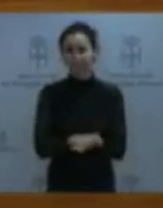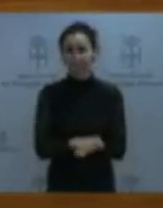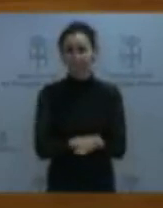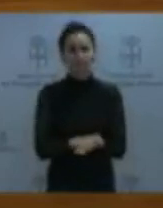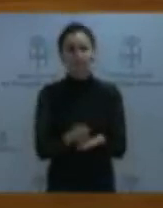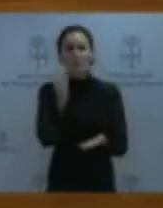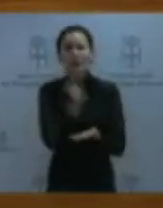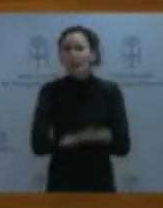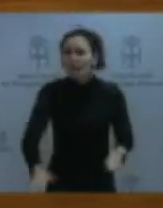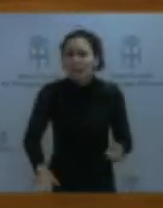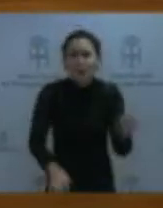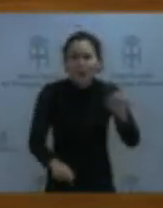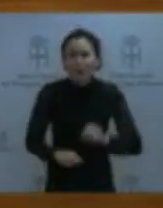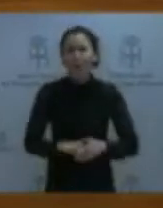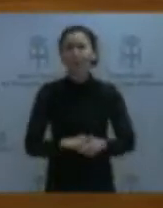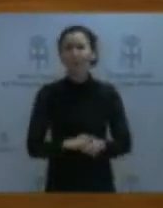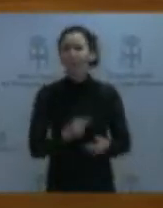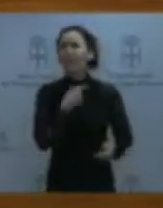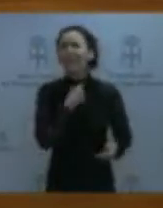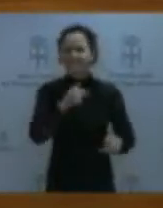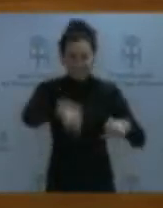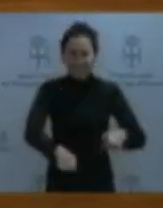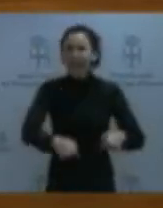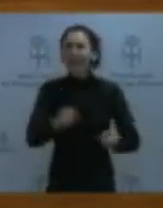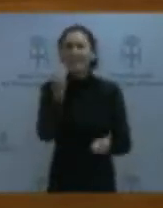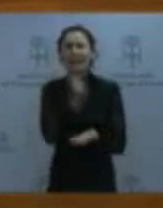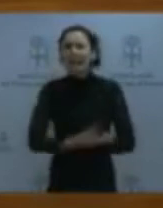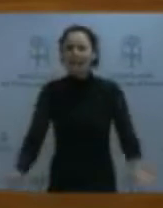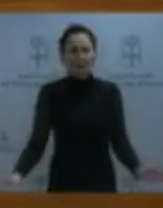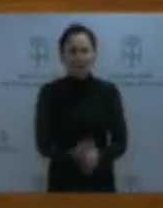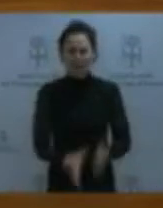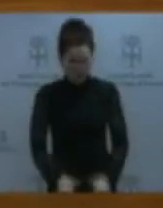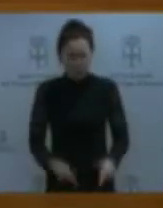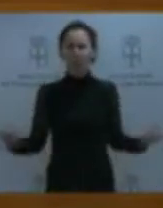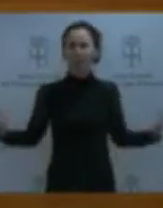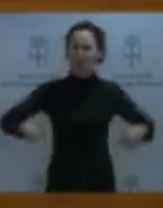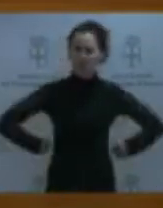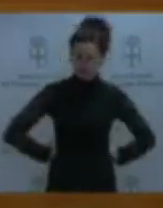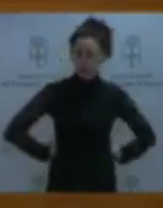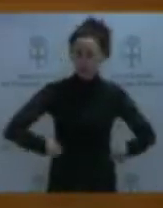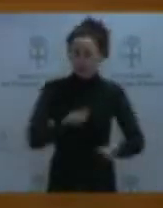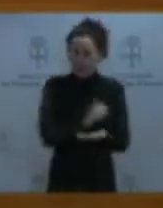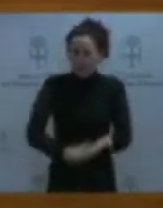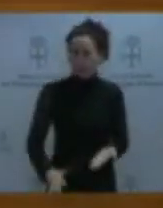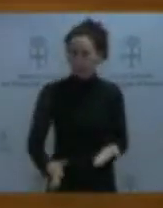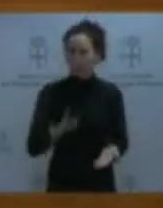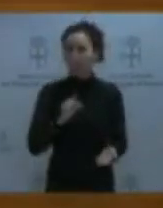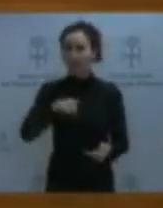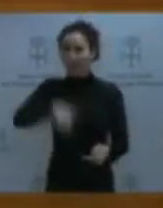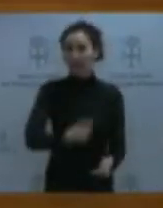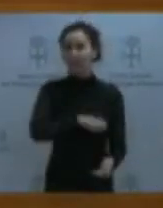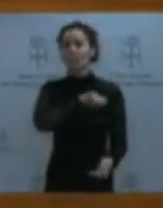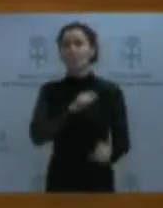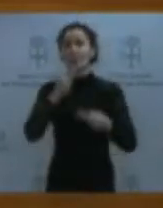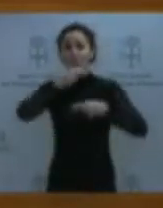gratis. Oiga, gratis no, ¿eh? Aquí no hay nada gratis. No gratuita. ¿Qué coño gratuita? Pero en este país los servicios